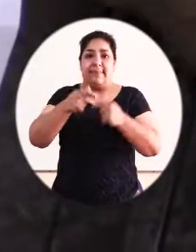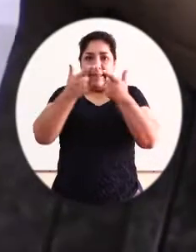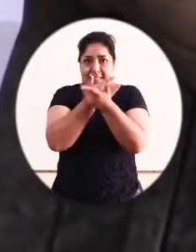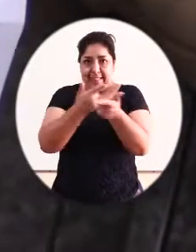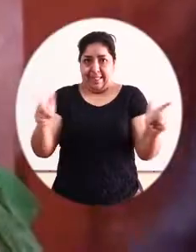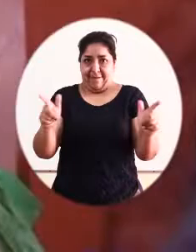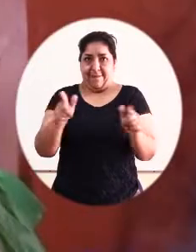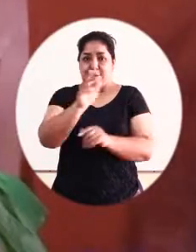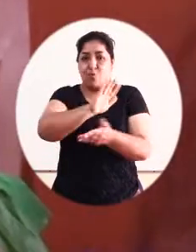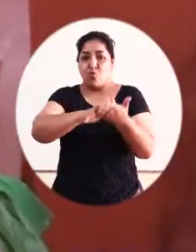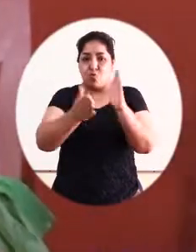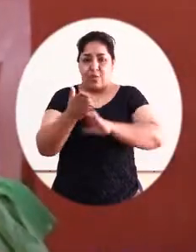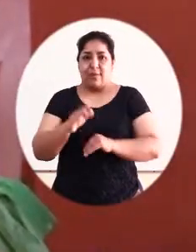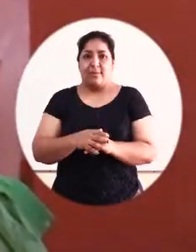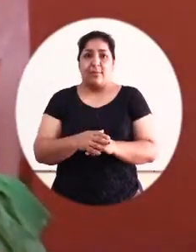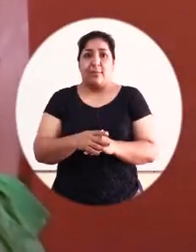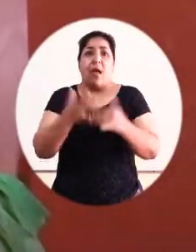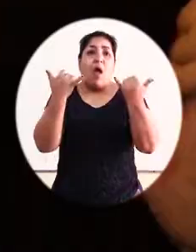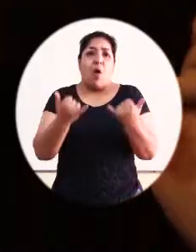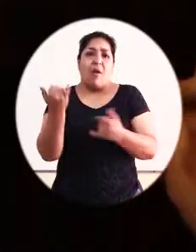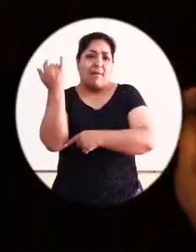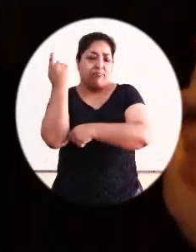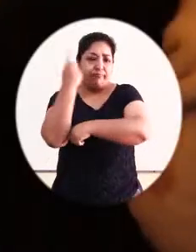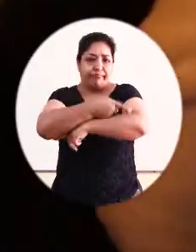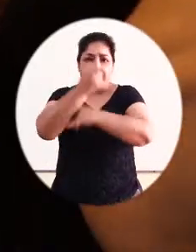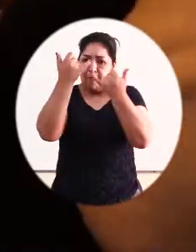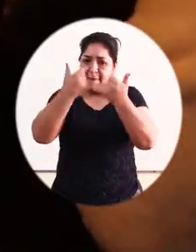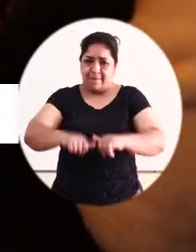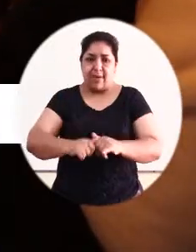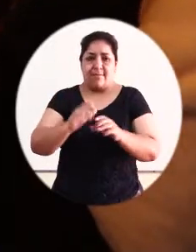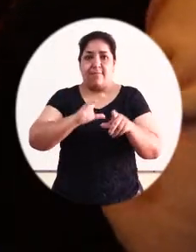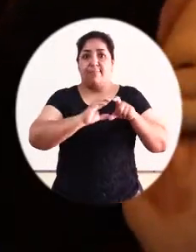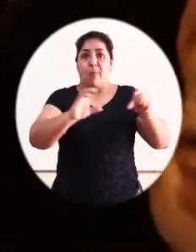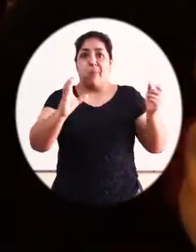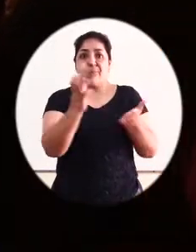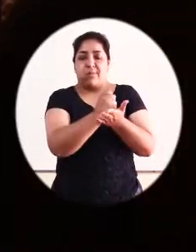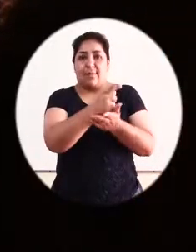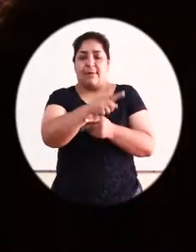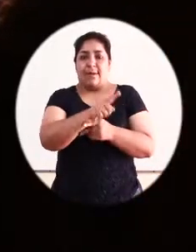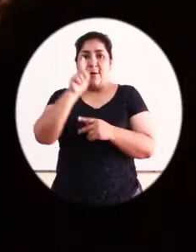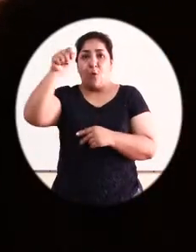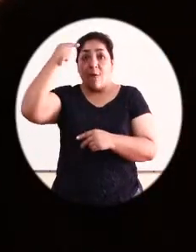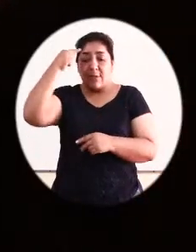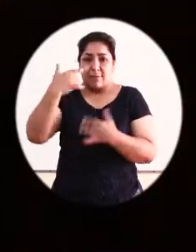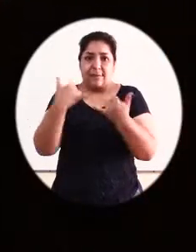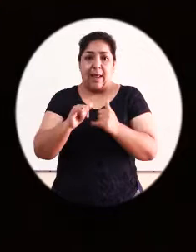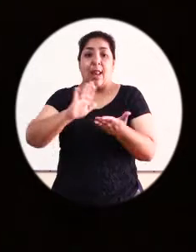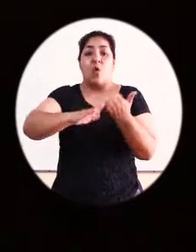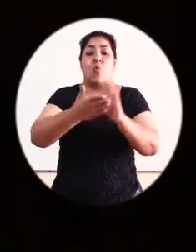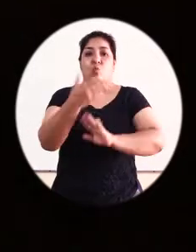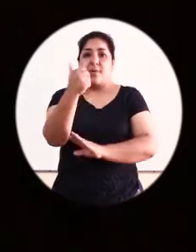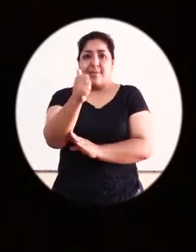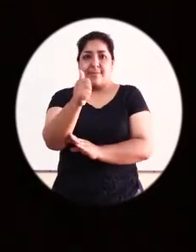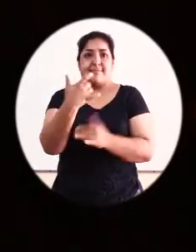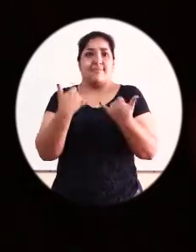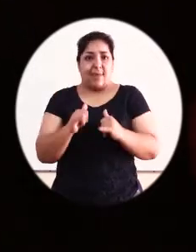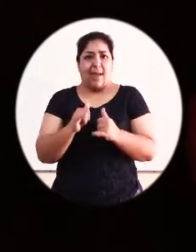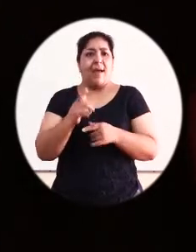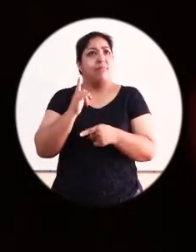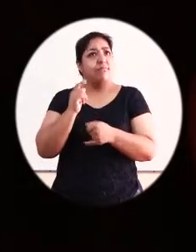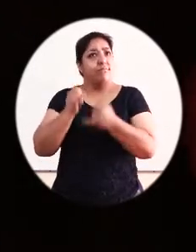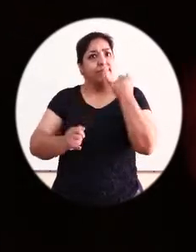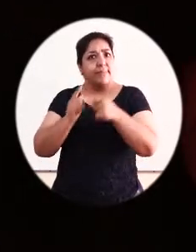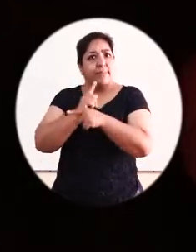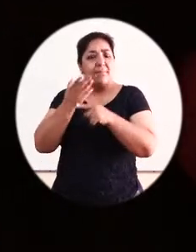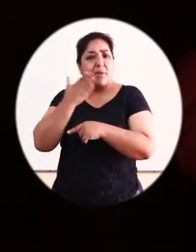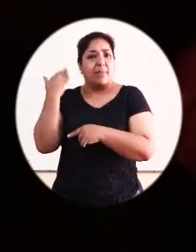de manera libre por las comunidades bueno estamos terminando este ghana en la comuna 10 del gobierno abierto de nariño de la gobernación ha llegado a esta comuna también estuvo